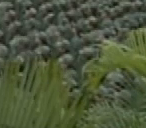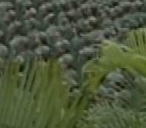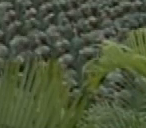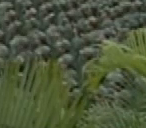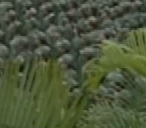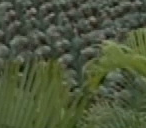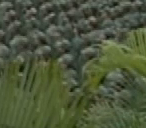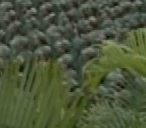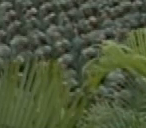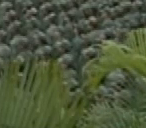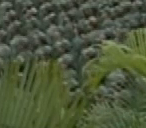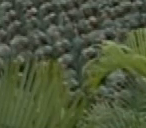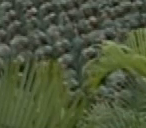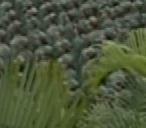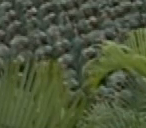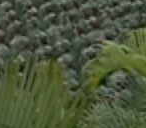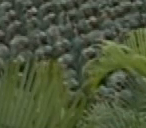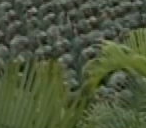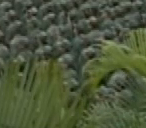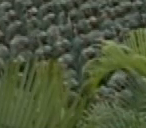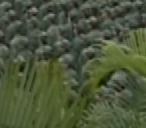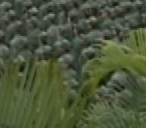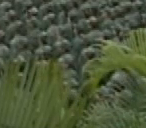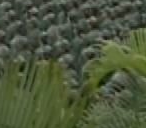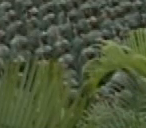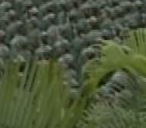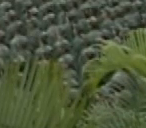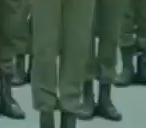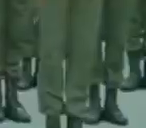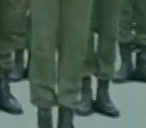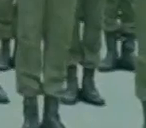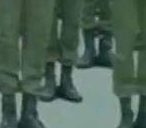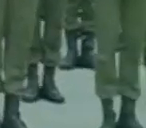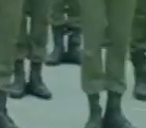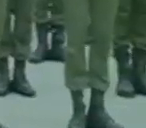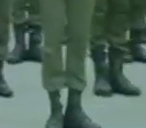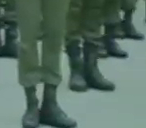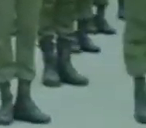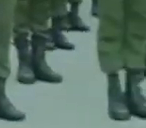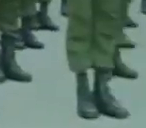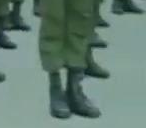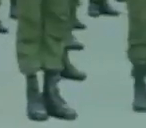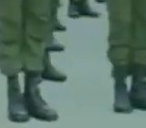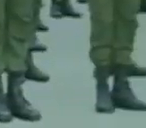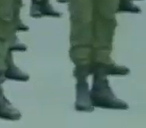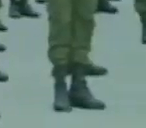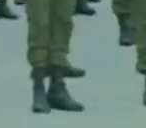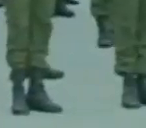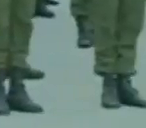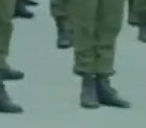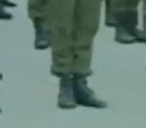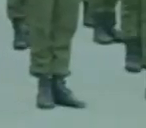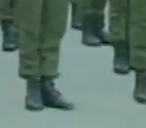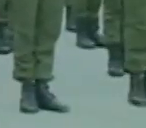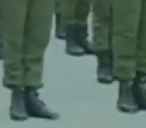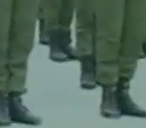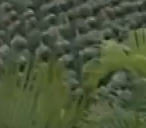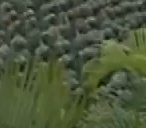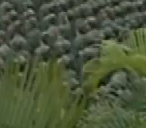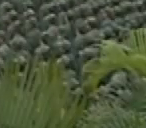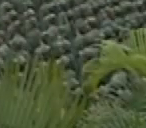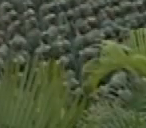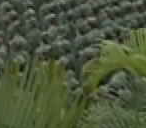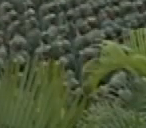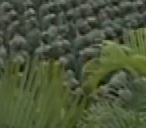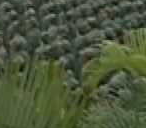como despertar de conciencia superior. Igualmente, emprender un liderazgo militar superior, todos articulados para la defensa